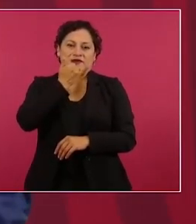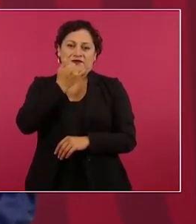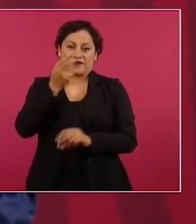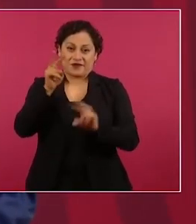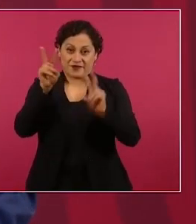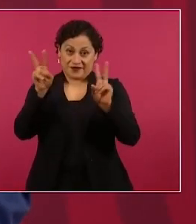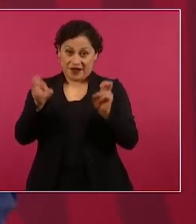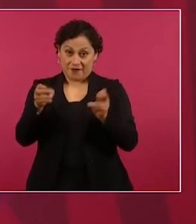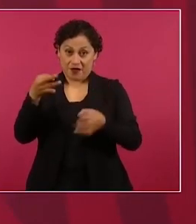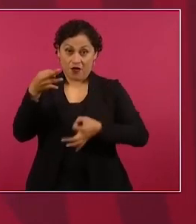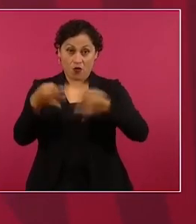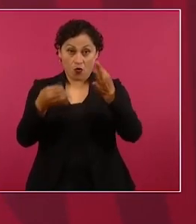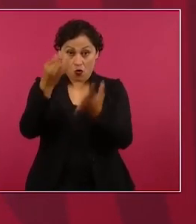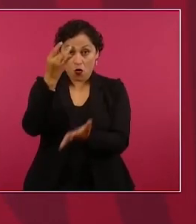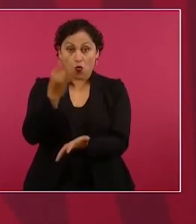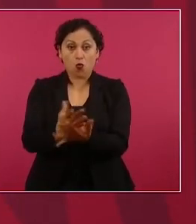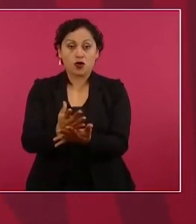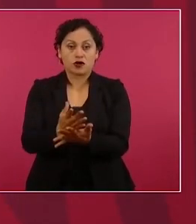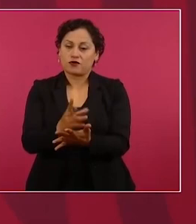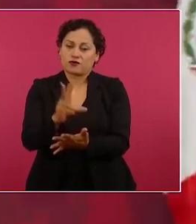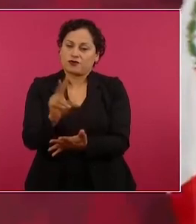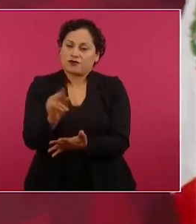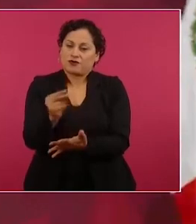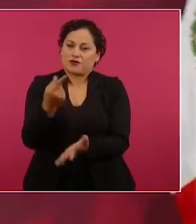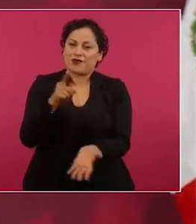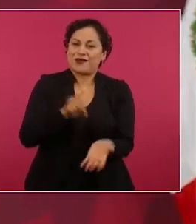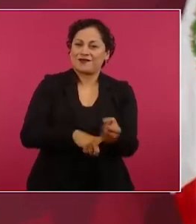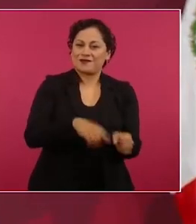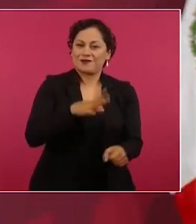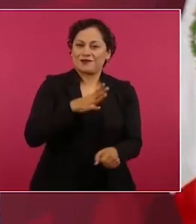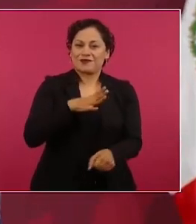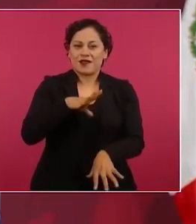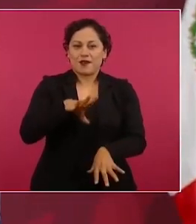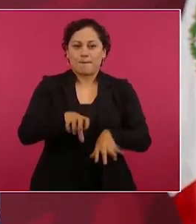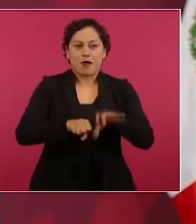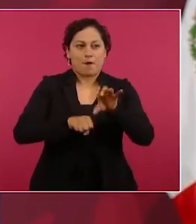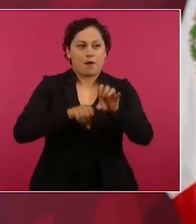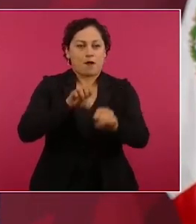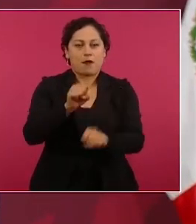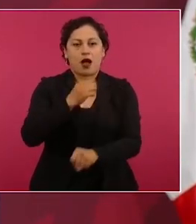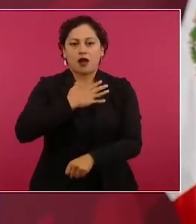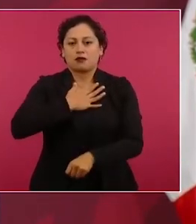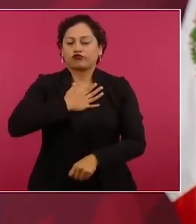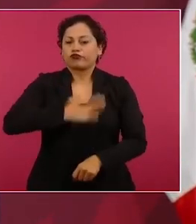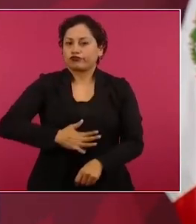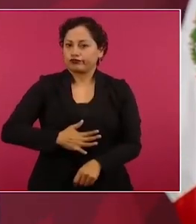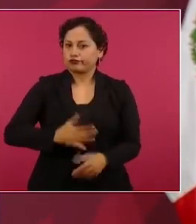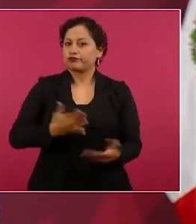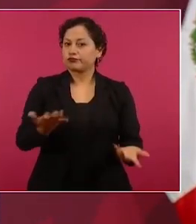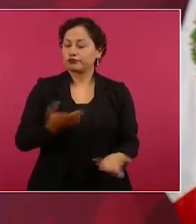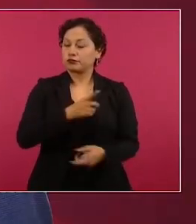Esto es un asunto de justicia y de Estado.